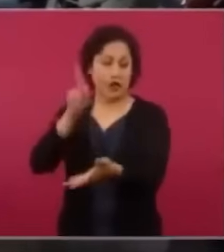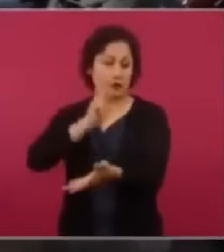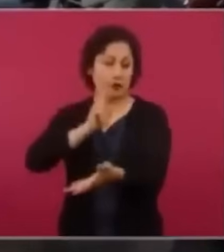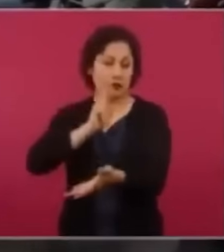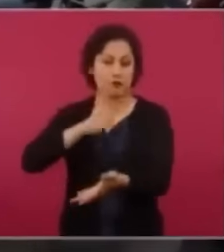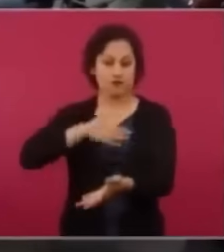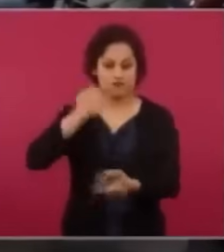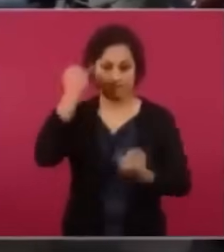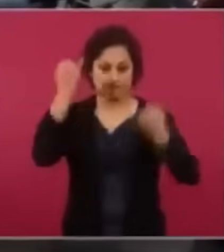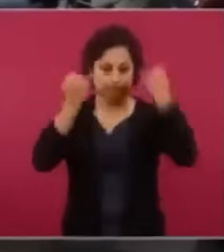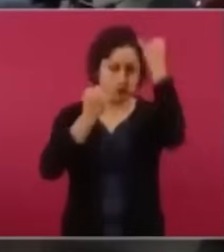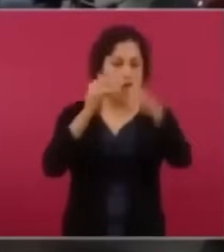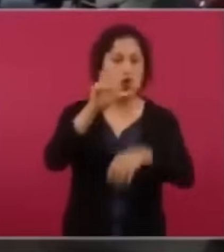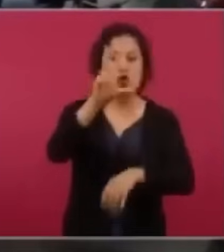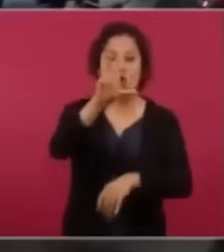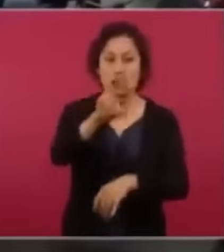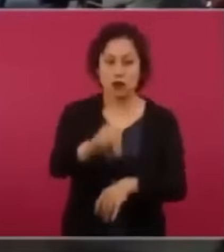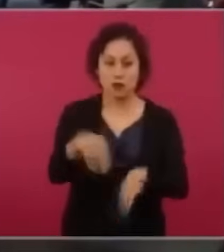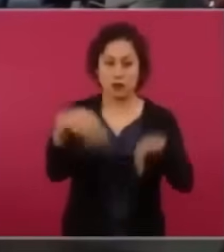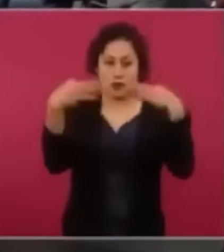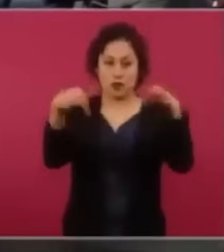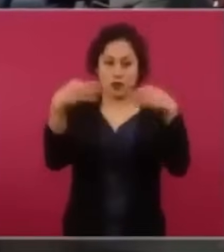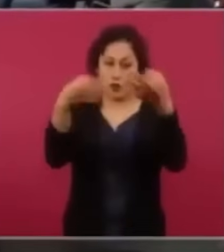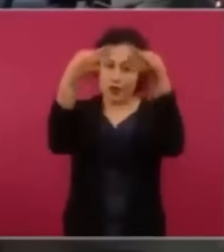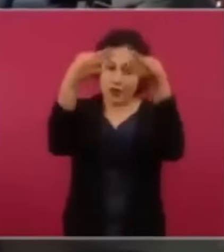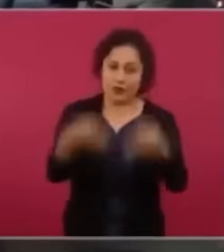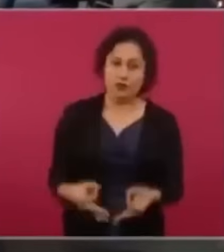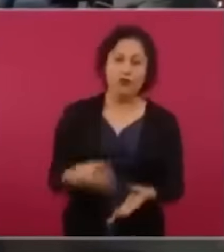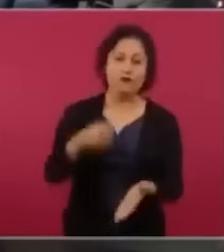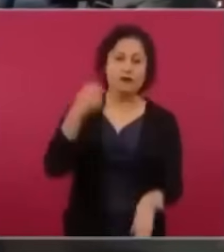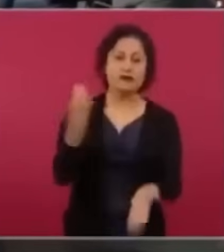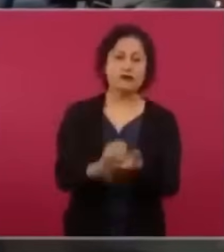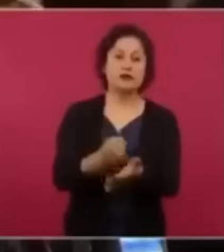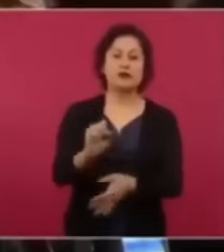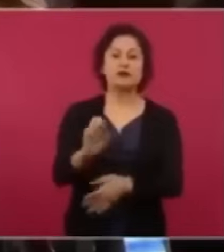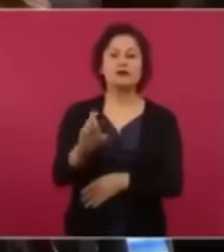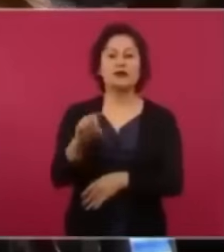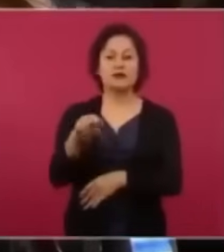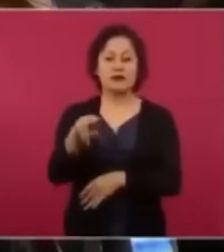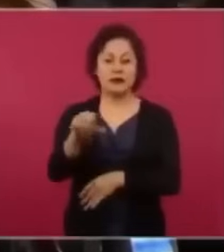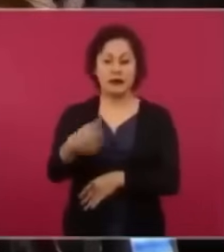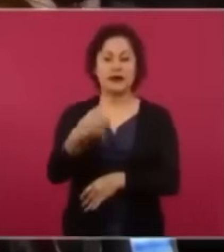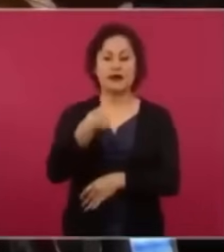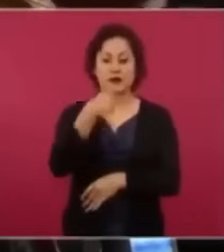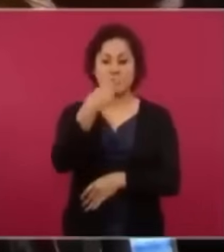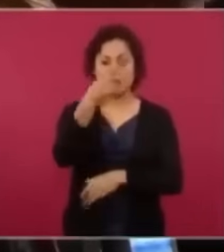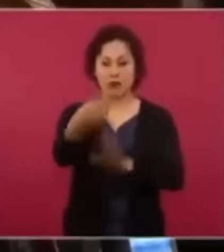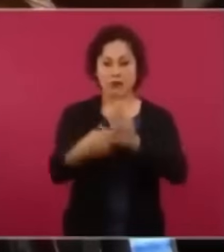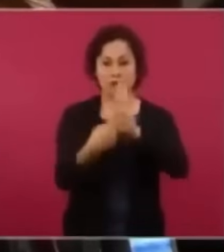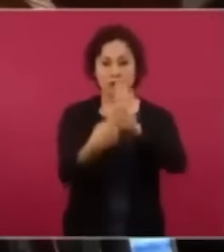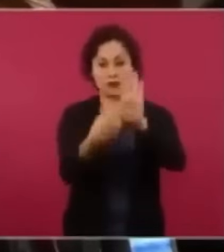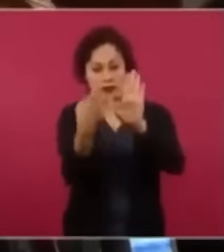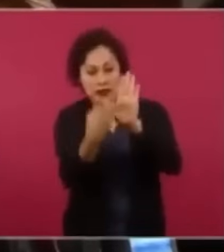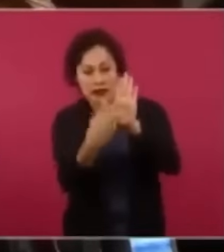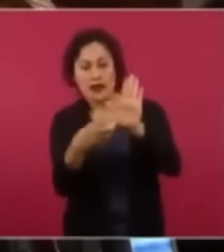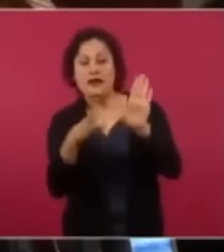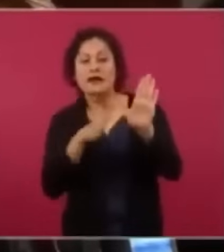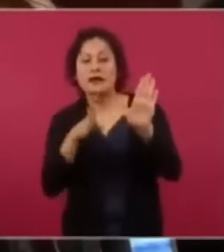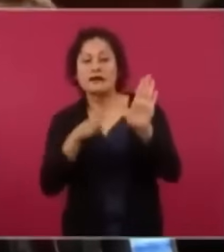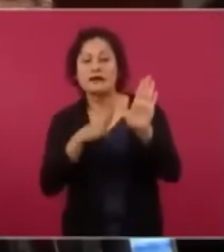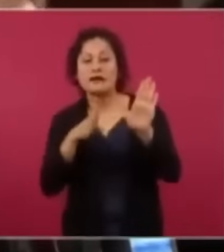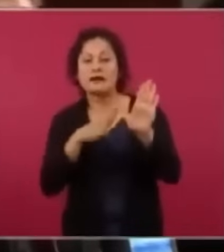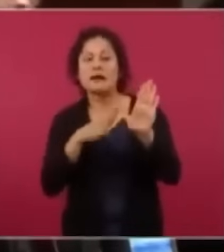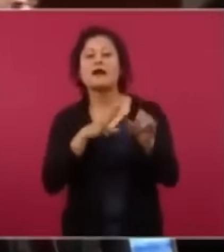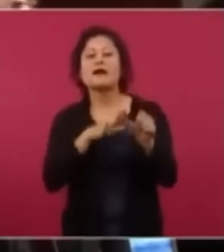el documento oficial de la SEDENA, donde, insisto, aquí se da cuenta de las comunicaciones en el teléfono